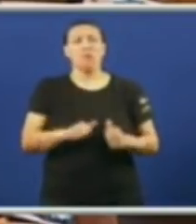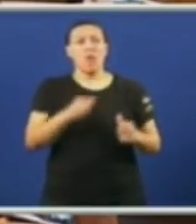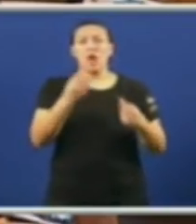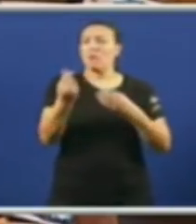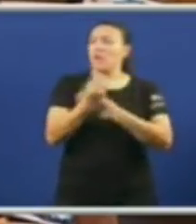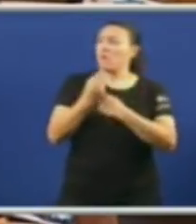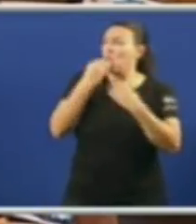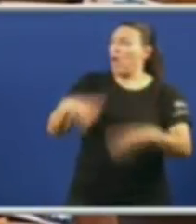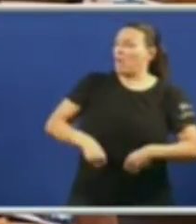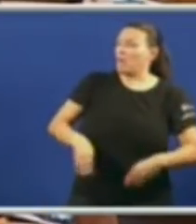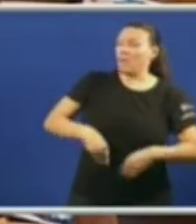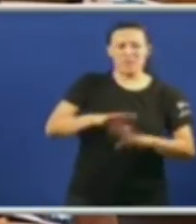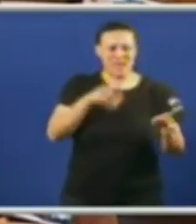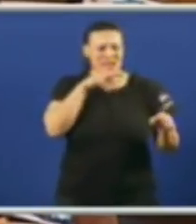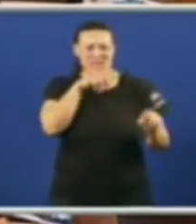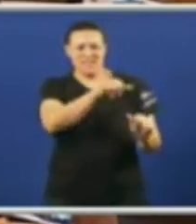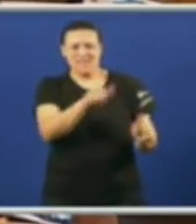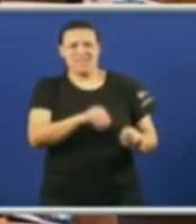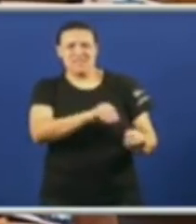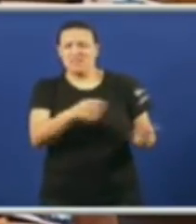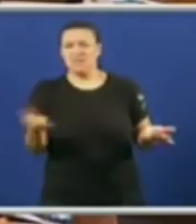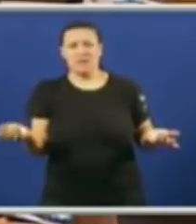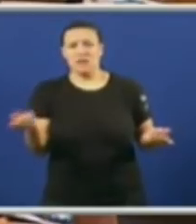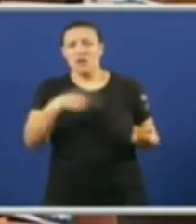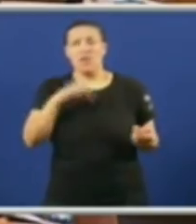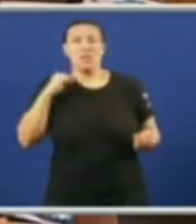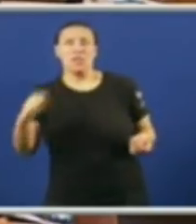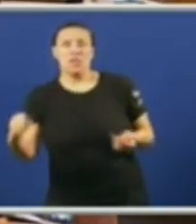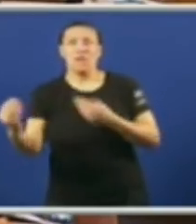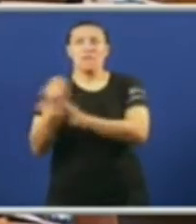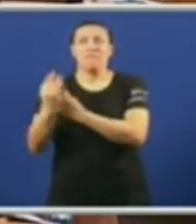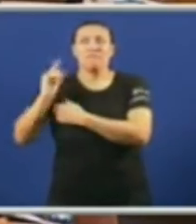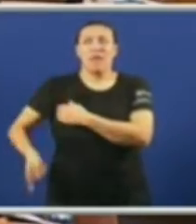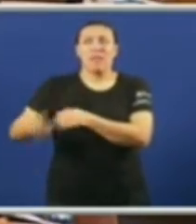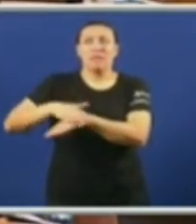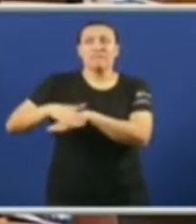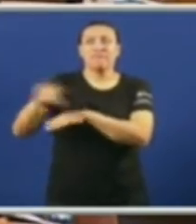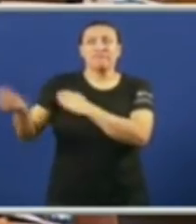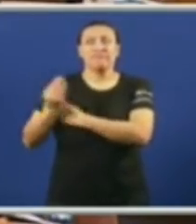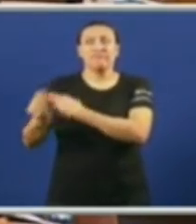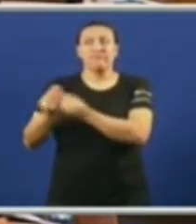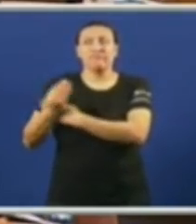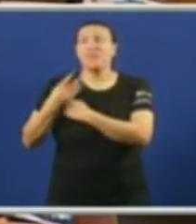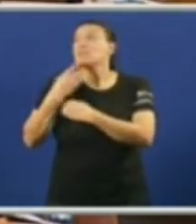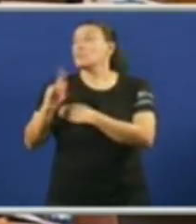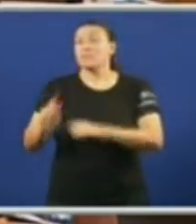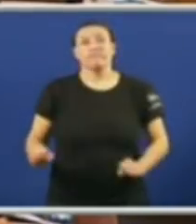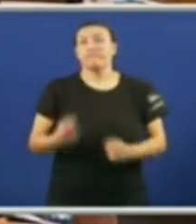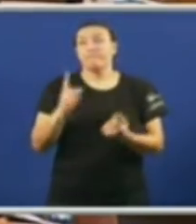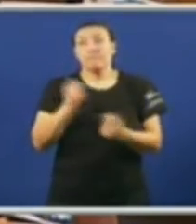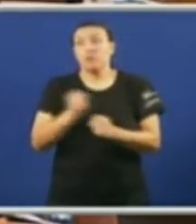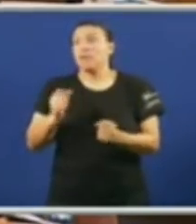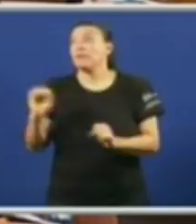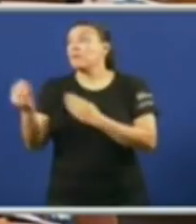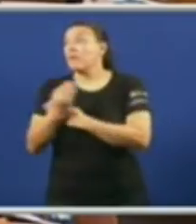ademais, somos dependentes porque realmente dependemos do financiamento do Estado e é grazas a iso o que sobrevivimos. E creo que iso